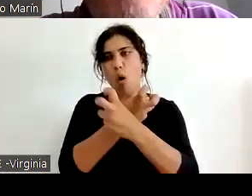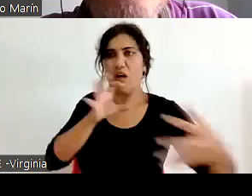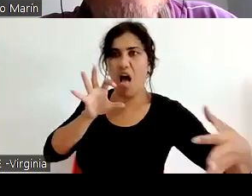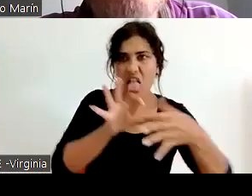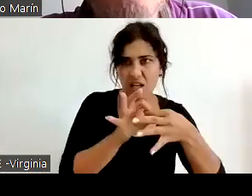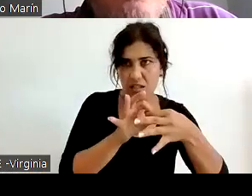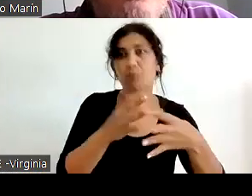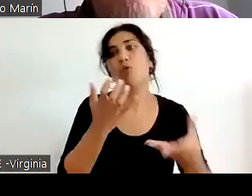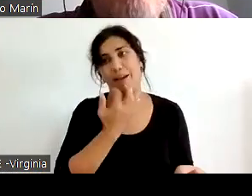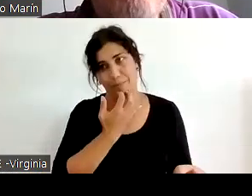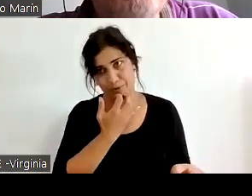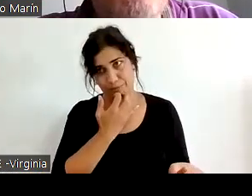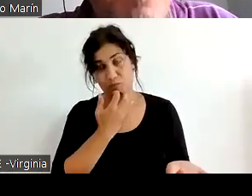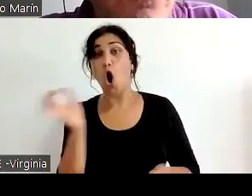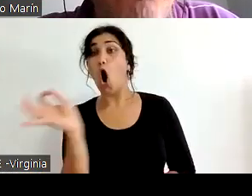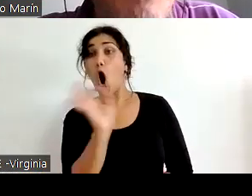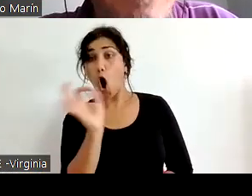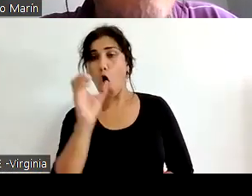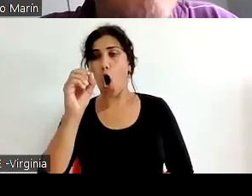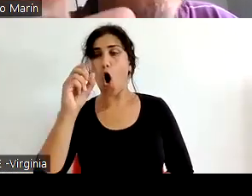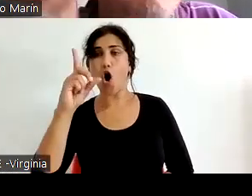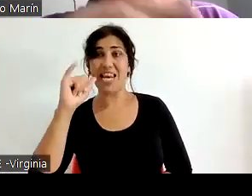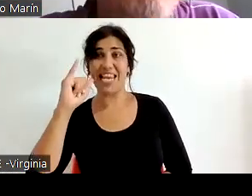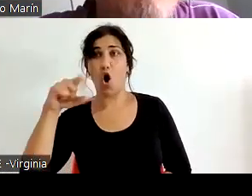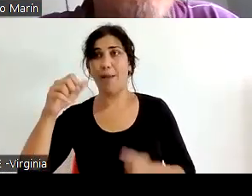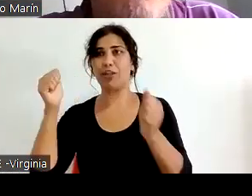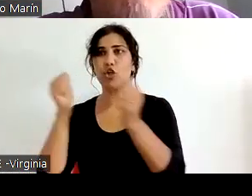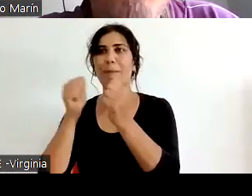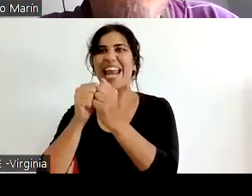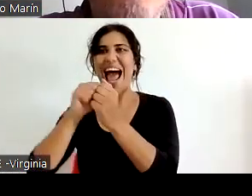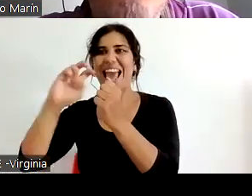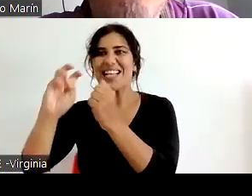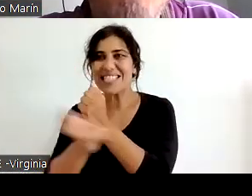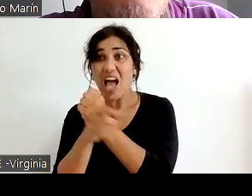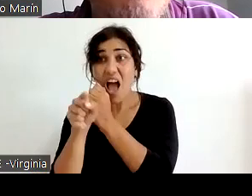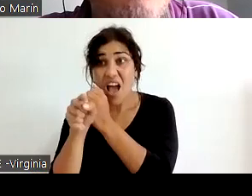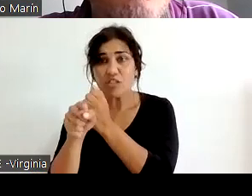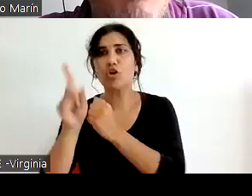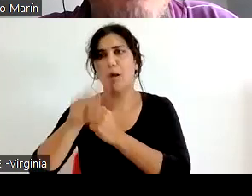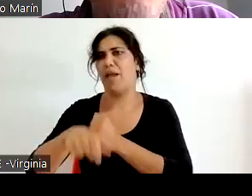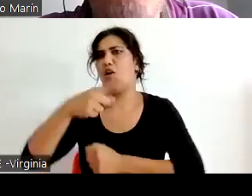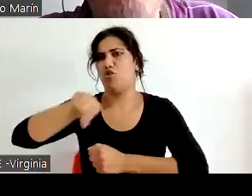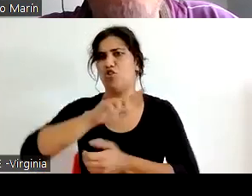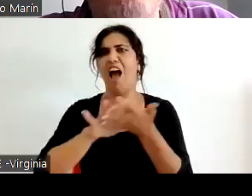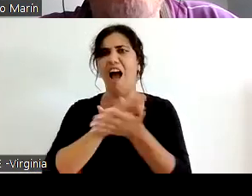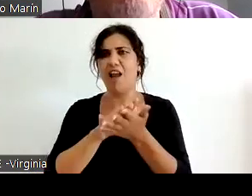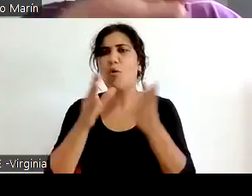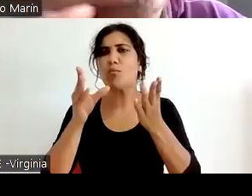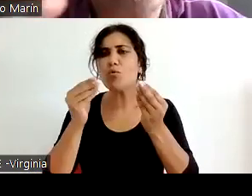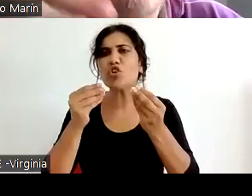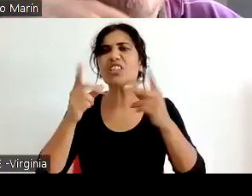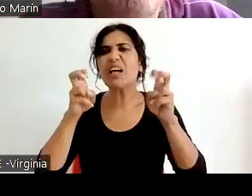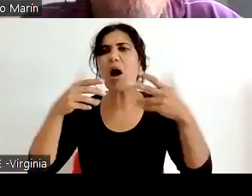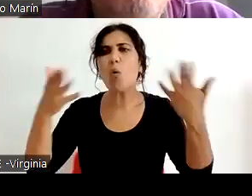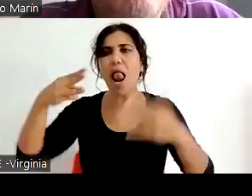esquelético. O los oligoelementos, los minerales, sabéis, por ejemplo, hemos hablado muchas veces del magnesio como